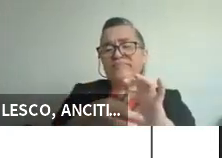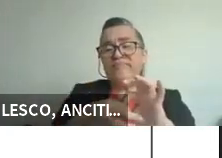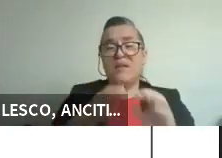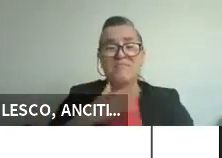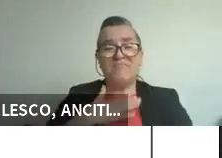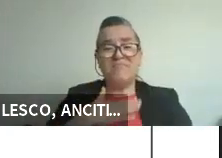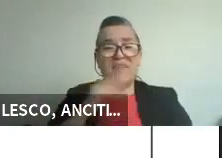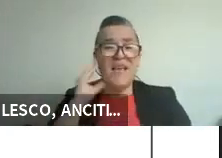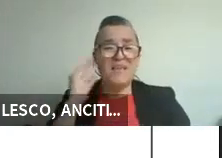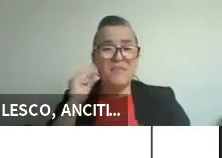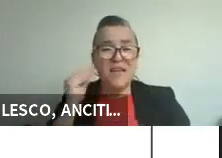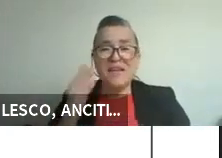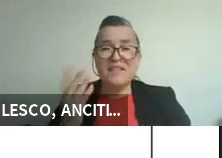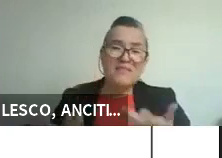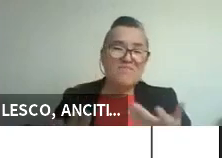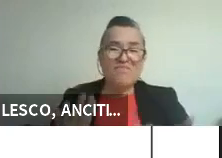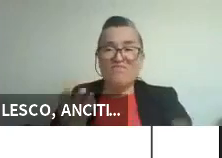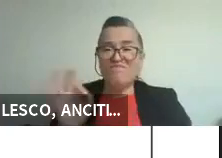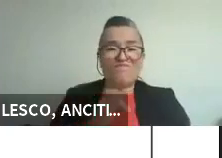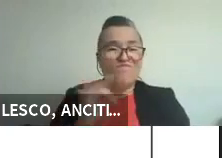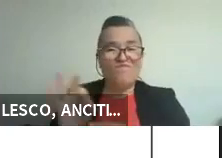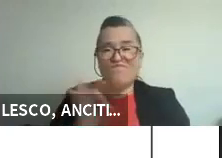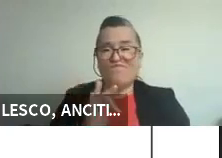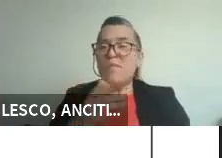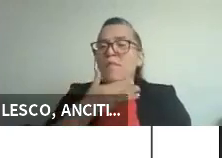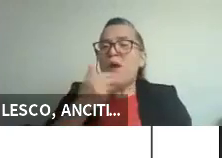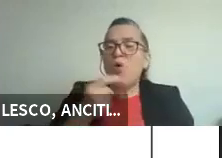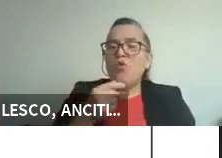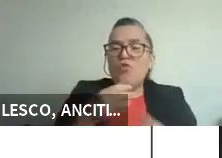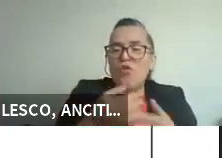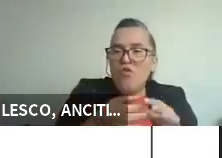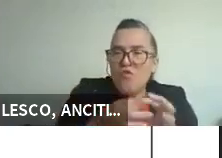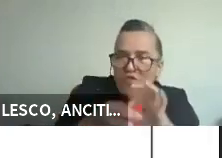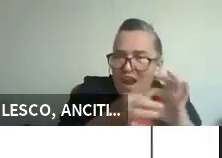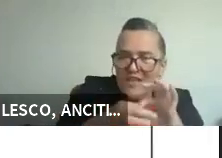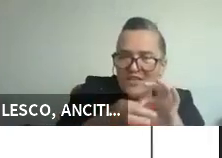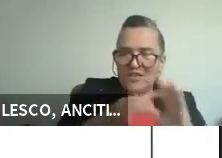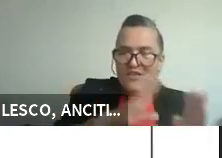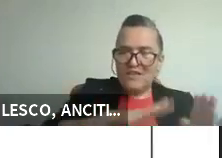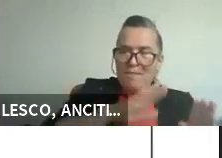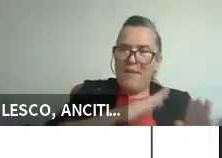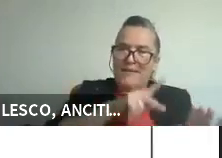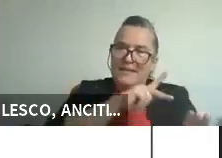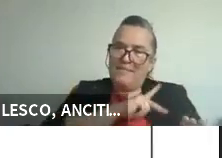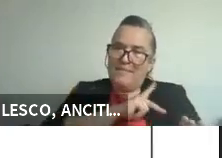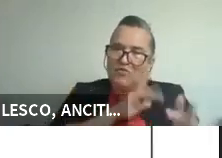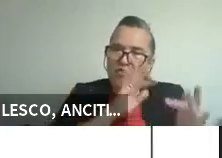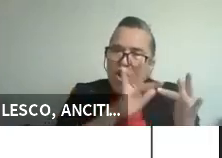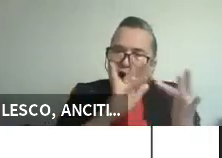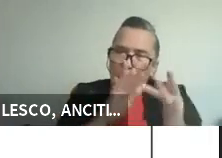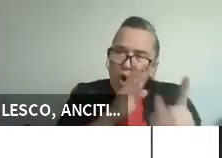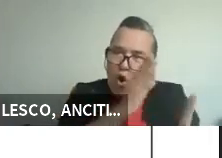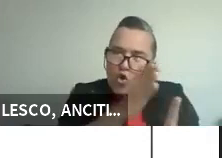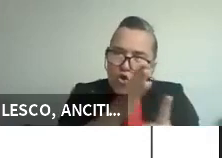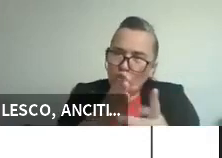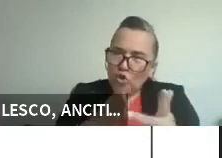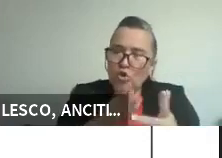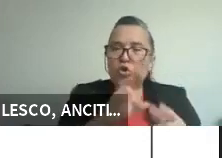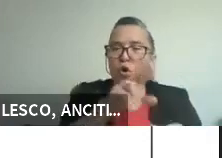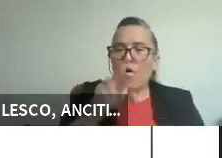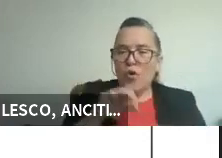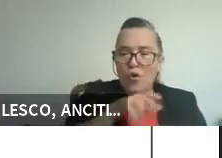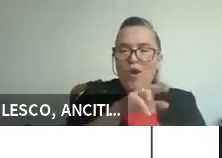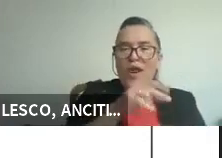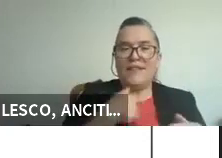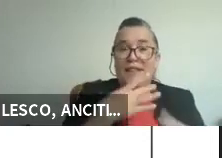experiencia funciona más desarrollar relaciones primero sobre una base personal sobre una base de contacto directo con colegas que